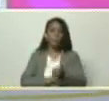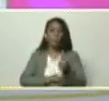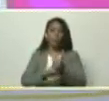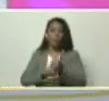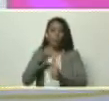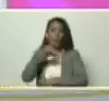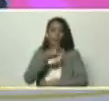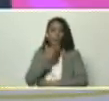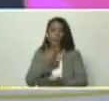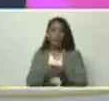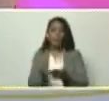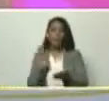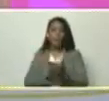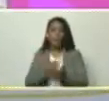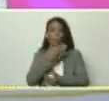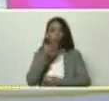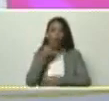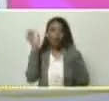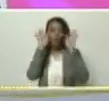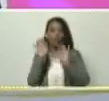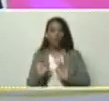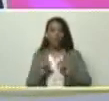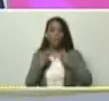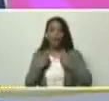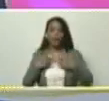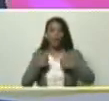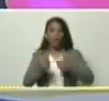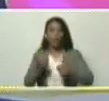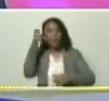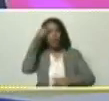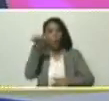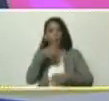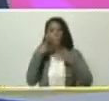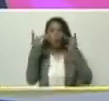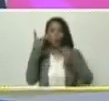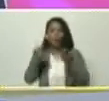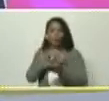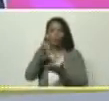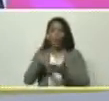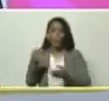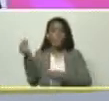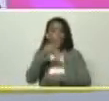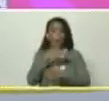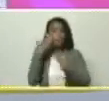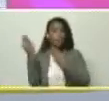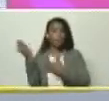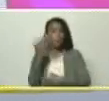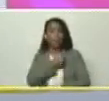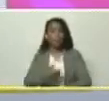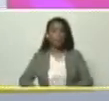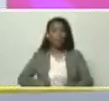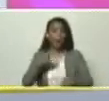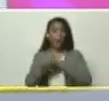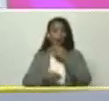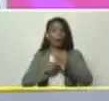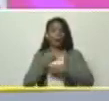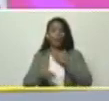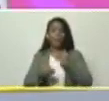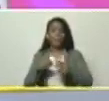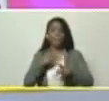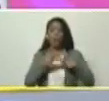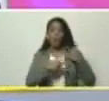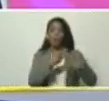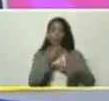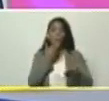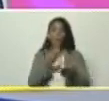permitan establecer mejores condiciones para la salud pública nacional. Además de esto, presidente, garantizar los procesos que